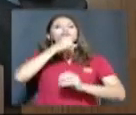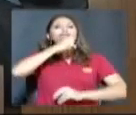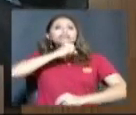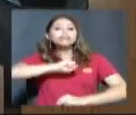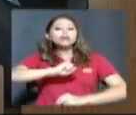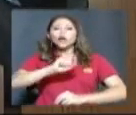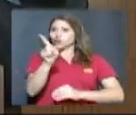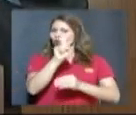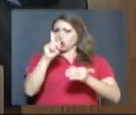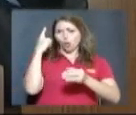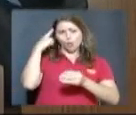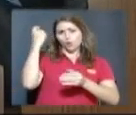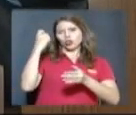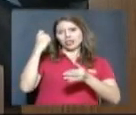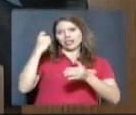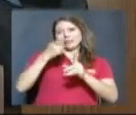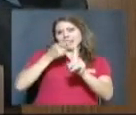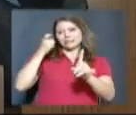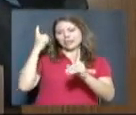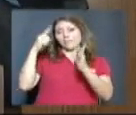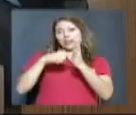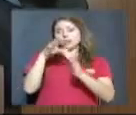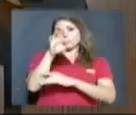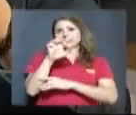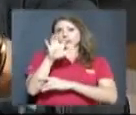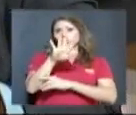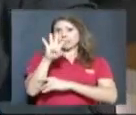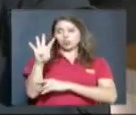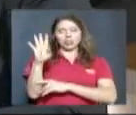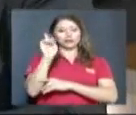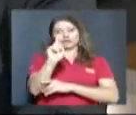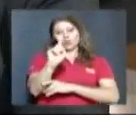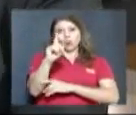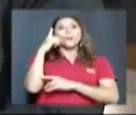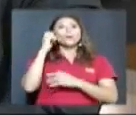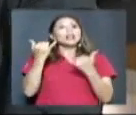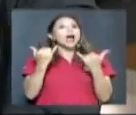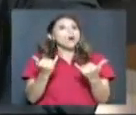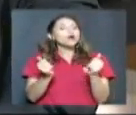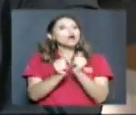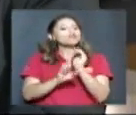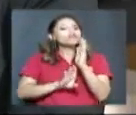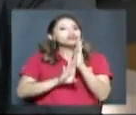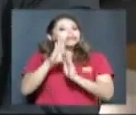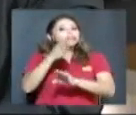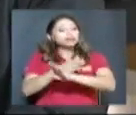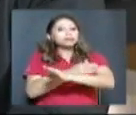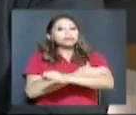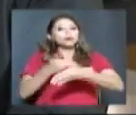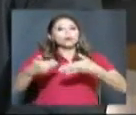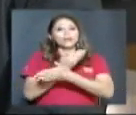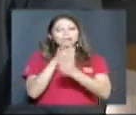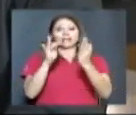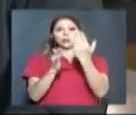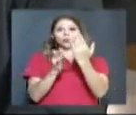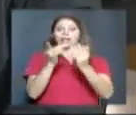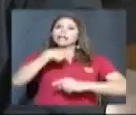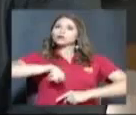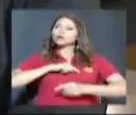sea de 1954, sino más bien porque es a partir de las nuevas tecnologías que nos hemos encontrado una necesidad básica